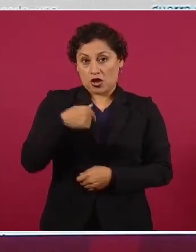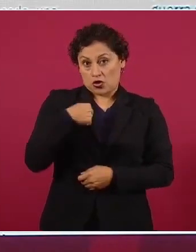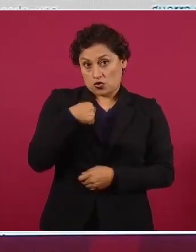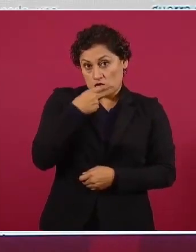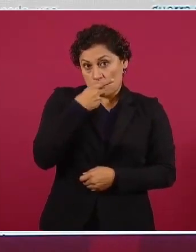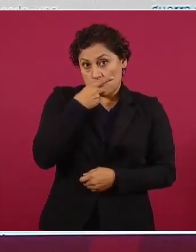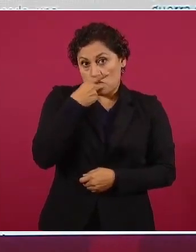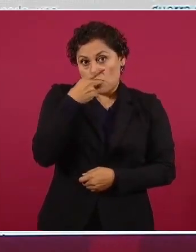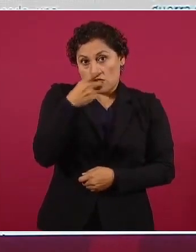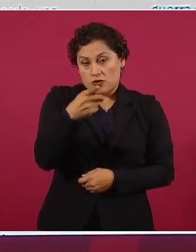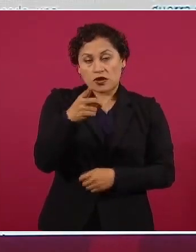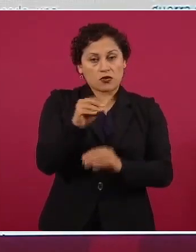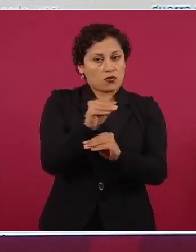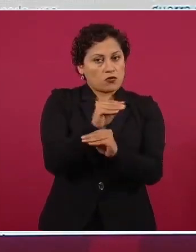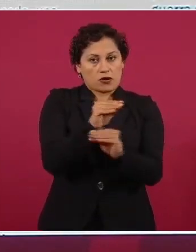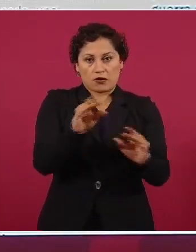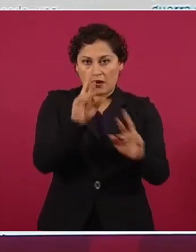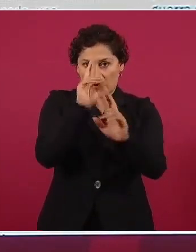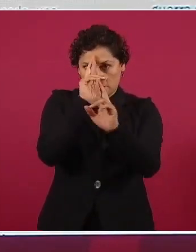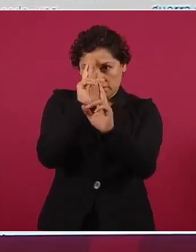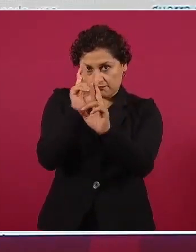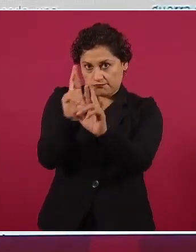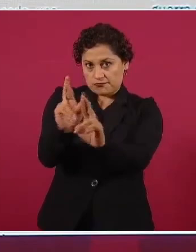de menospreciar el trabajo